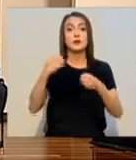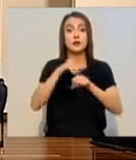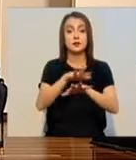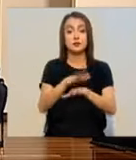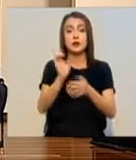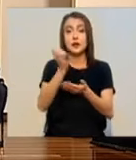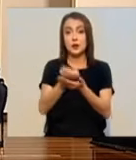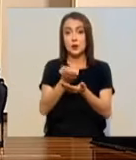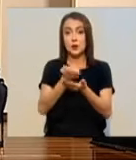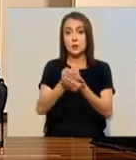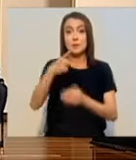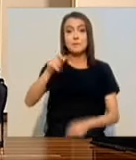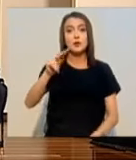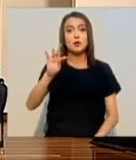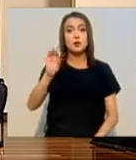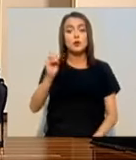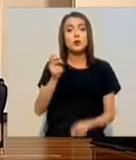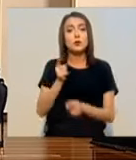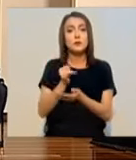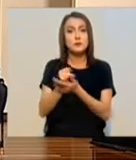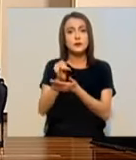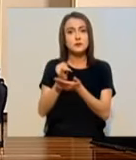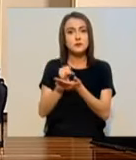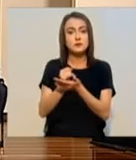Pinto, vicerrector